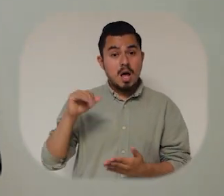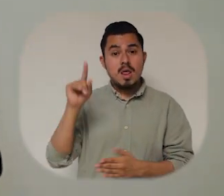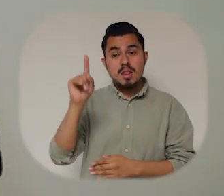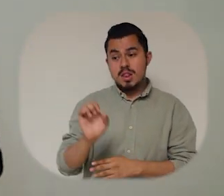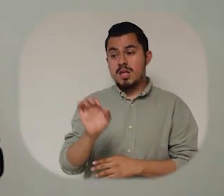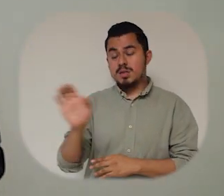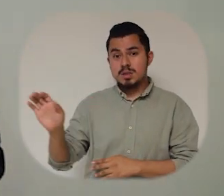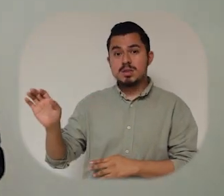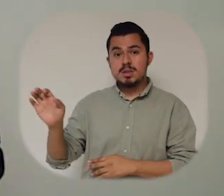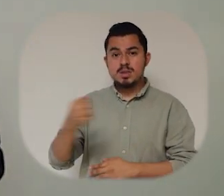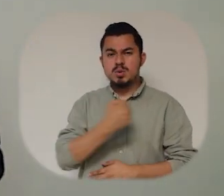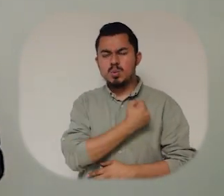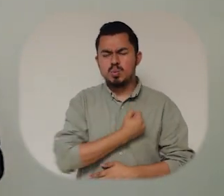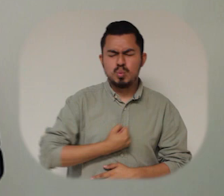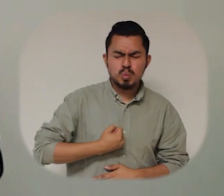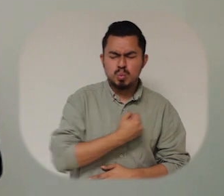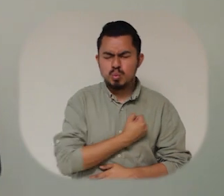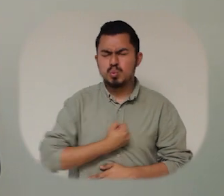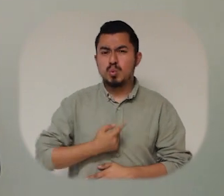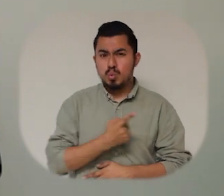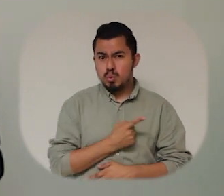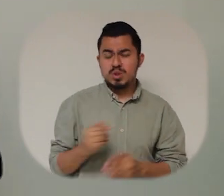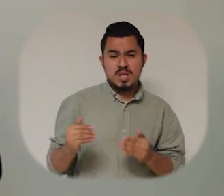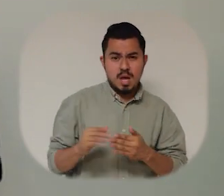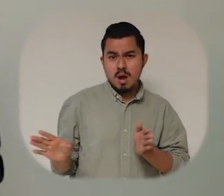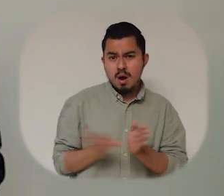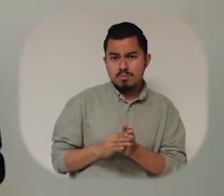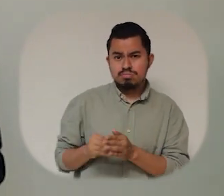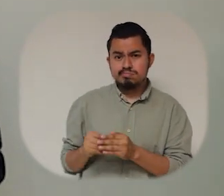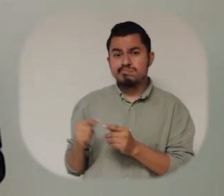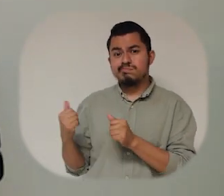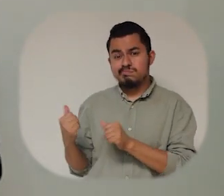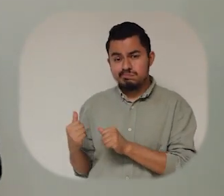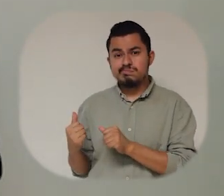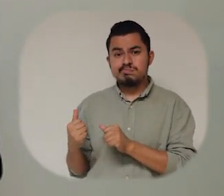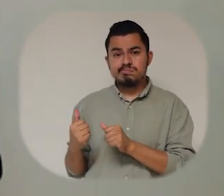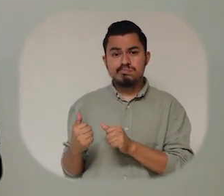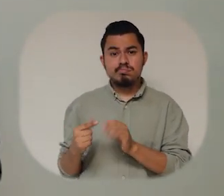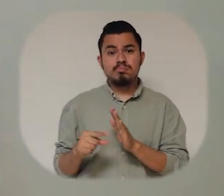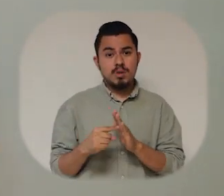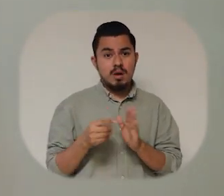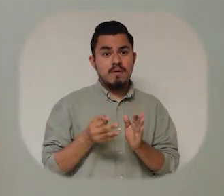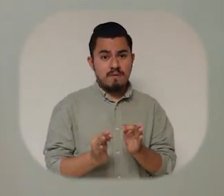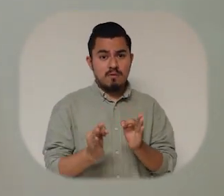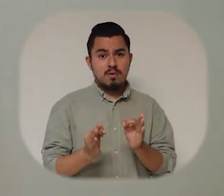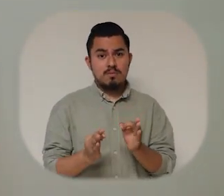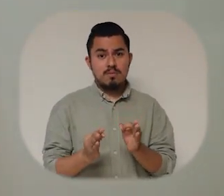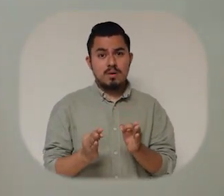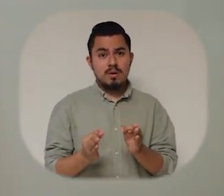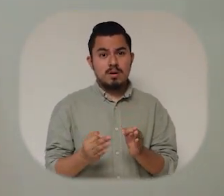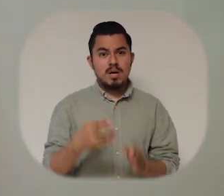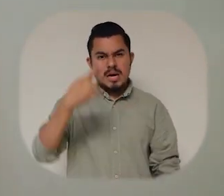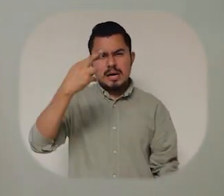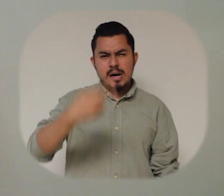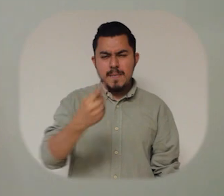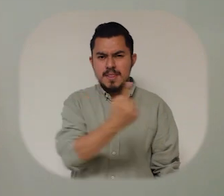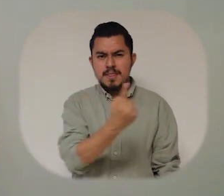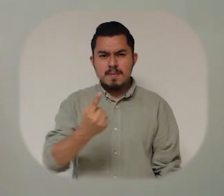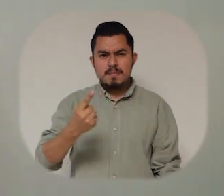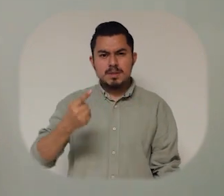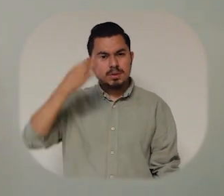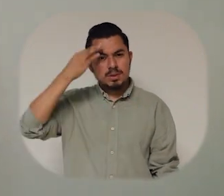sus pisadas. Es así. De verdad, aquel que se ha vuelto cristiano sigue a